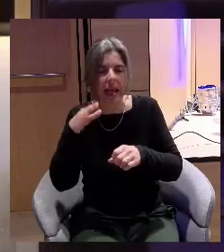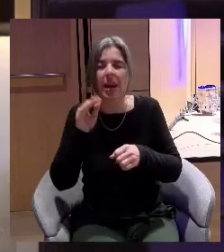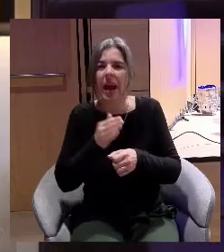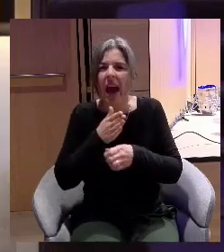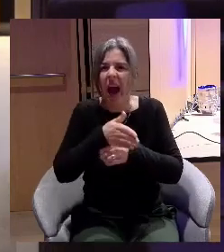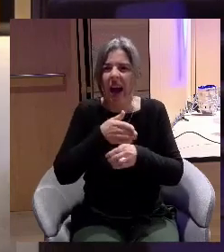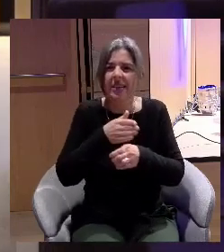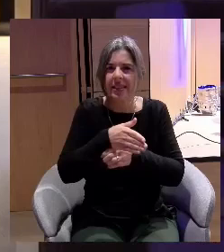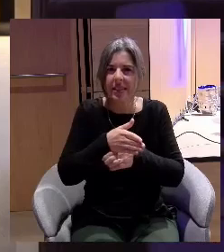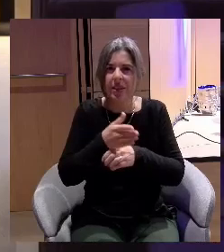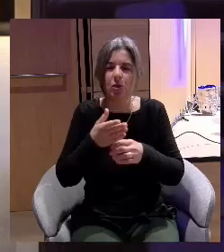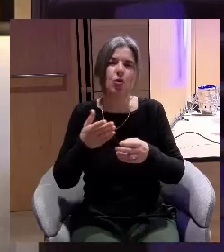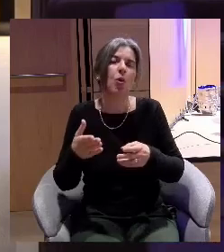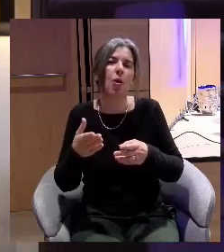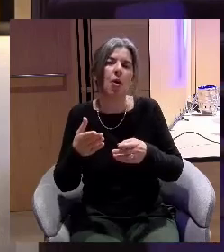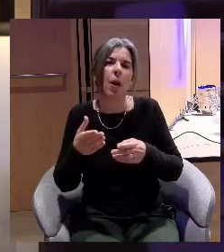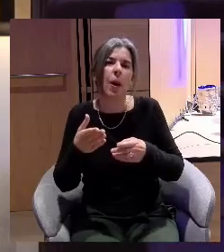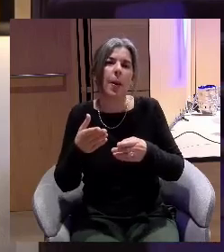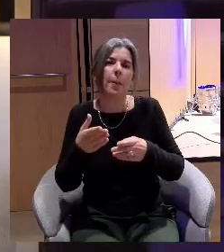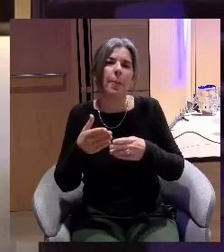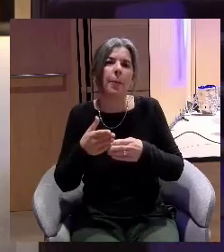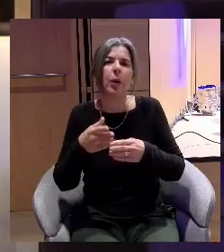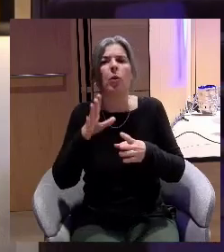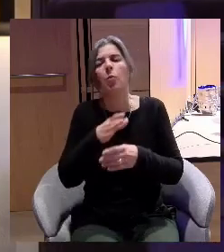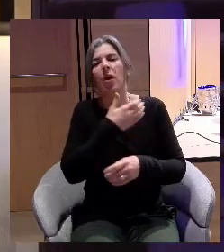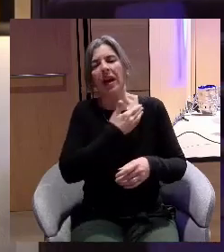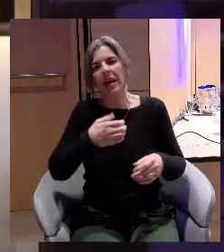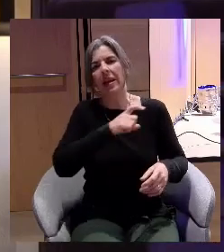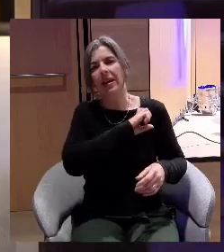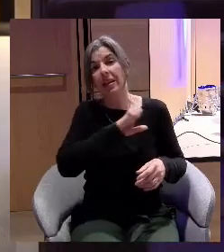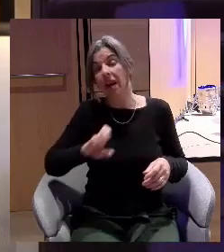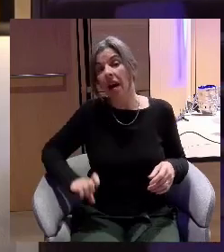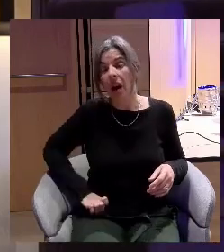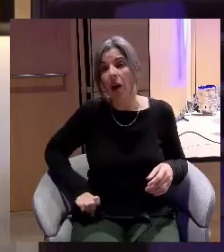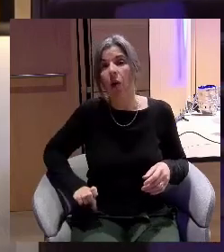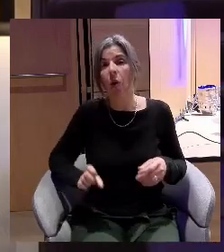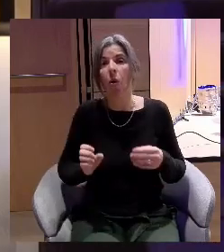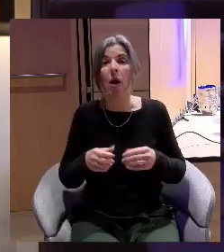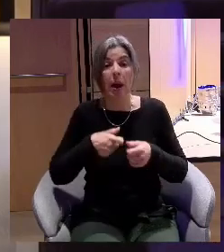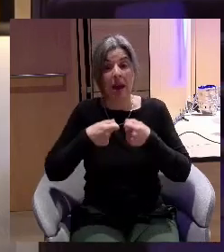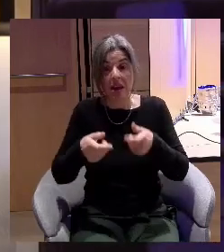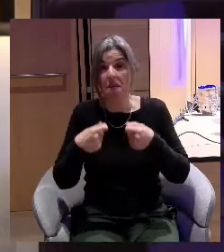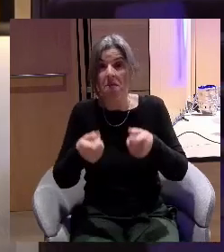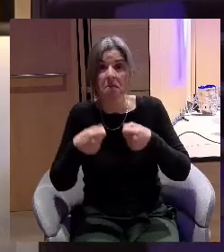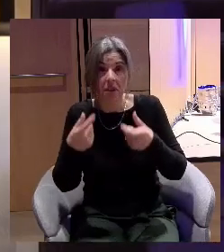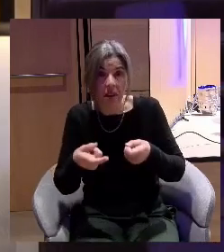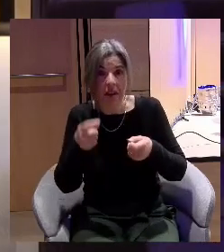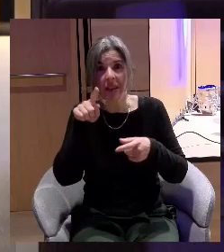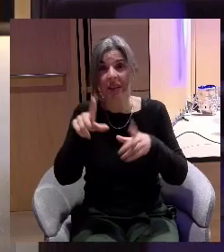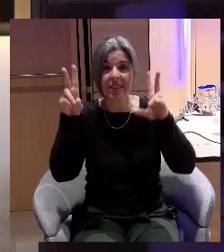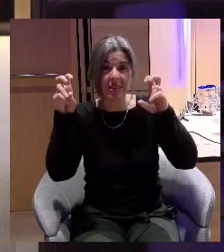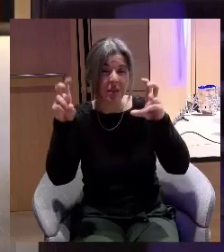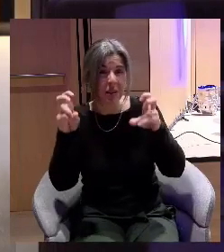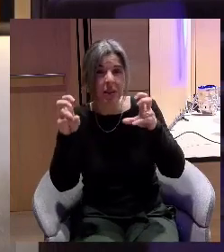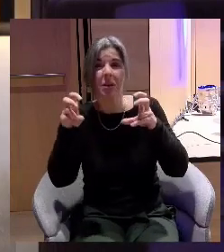de cómo el Estado está invirtiendo en aquellas zonas, en aquellos distritos o en aquellas provincias